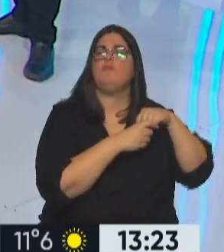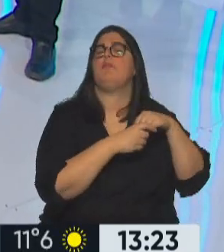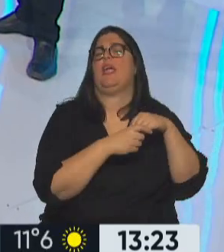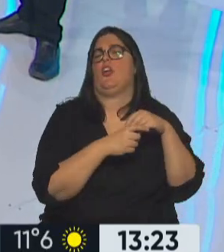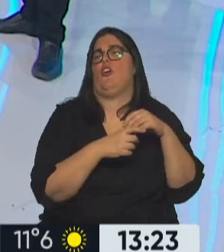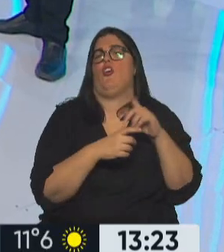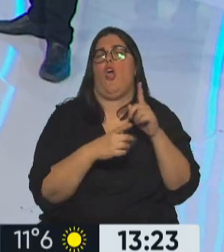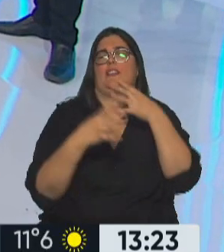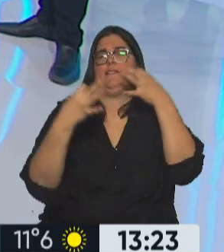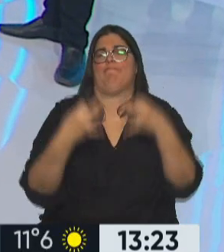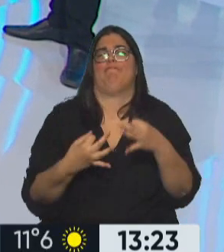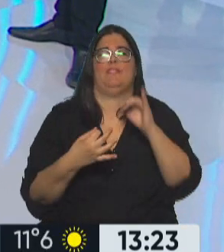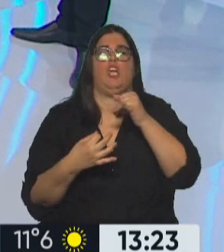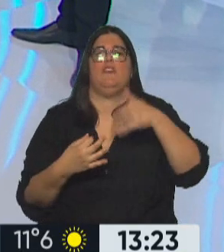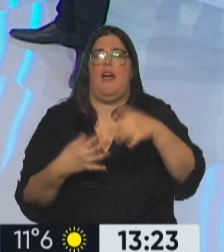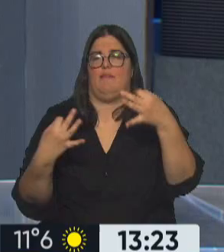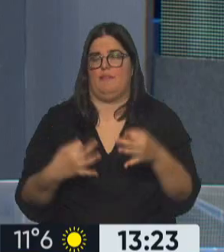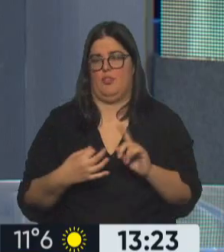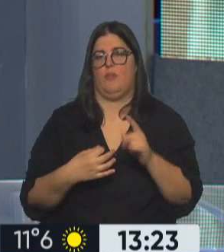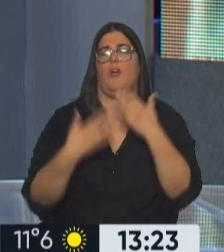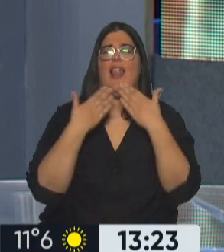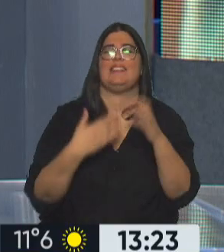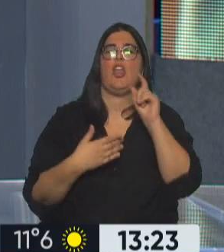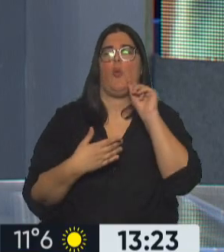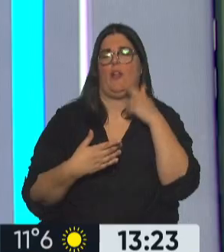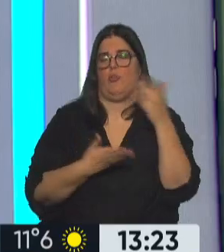Roberto, gracias por haber venido, ha sido un placer. Muchas gracias a ustedes por la invitación. Muy bien, hacemos la